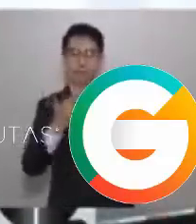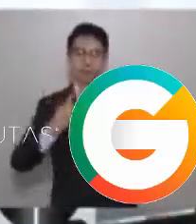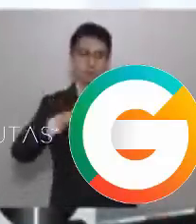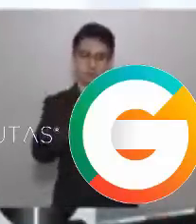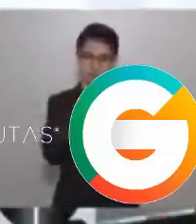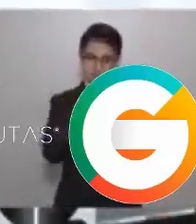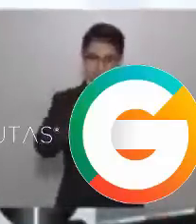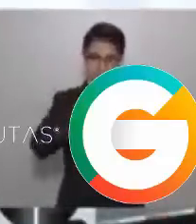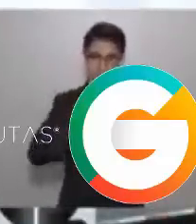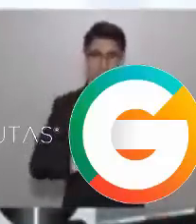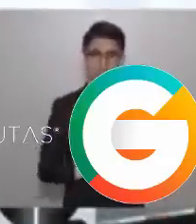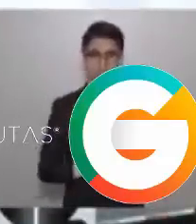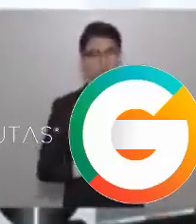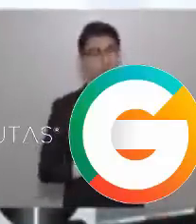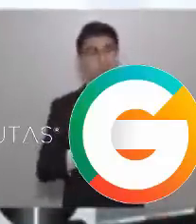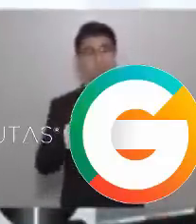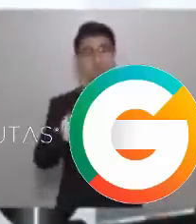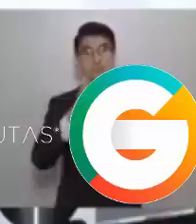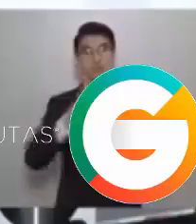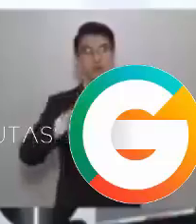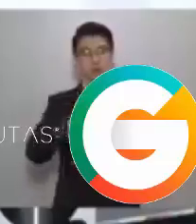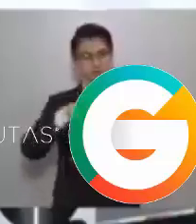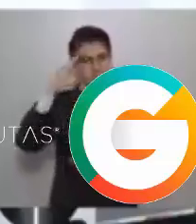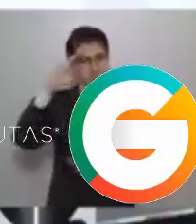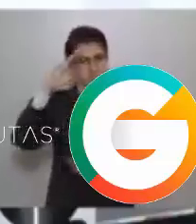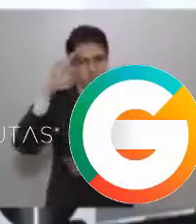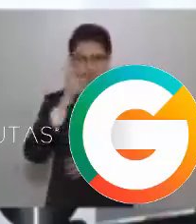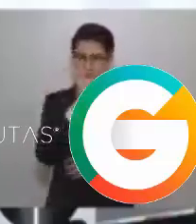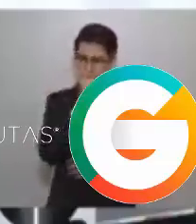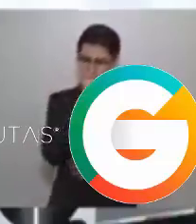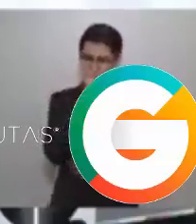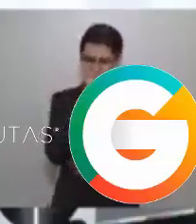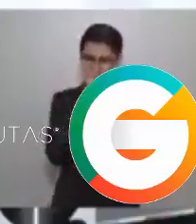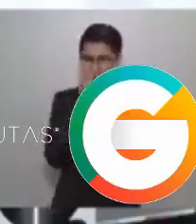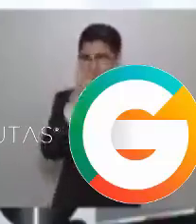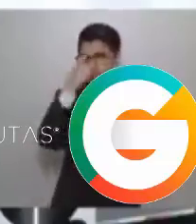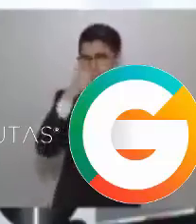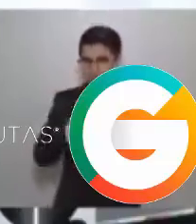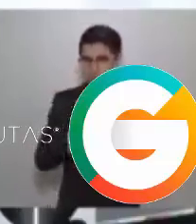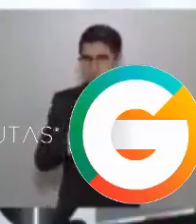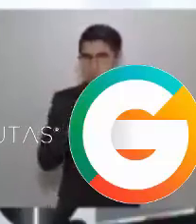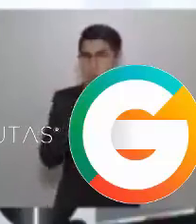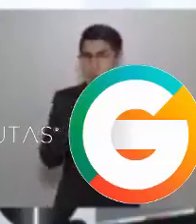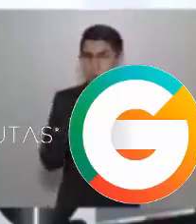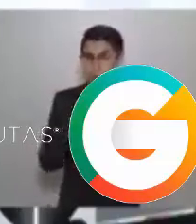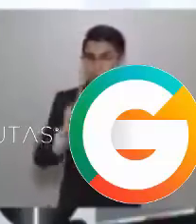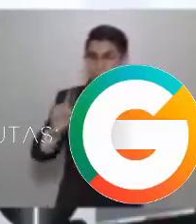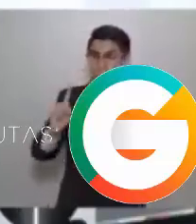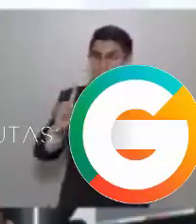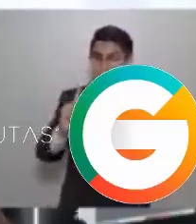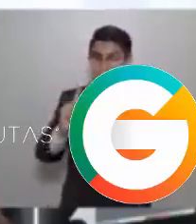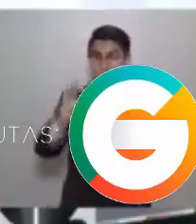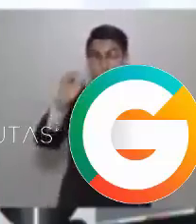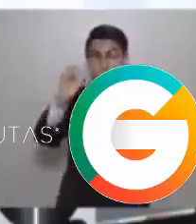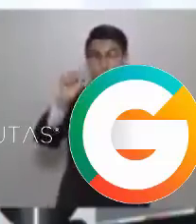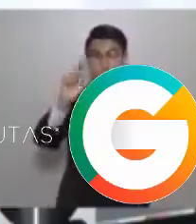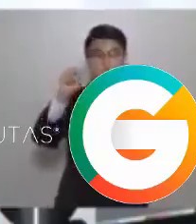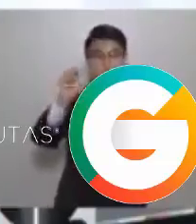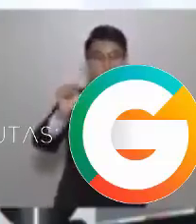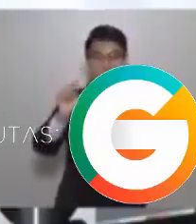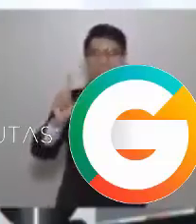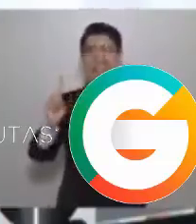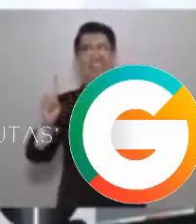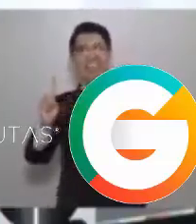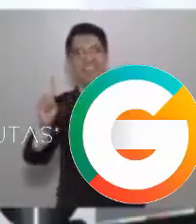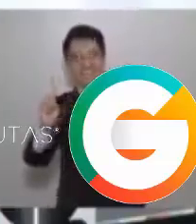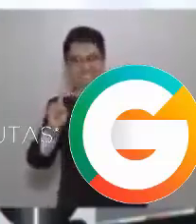la consideración previa a estos eventos de que el objetivo principal, de hecho, lo era este sujeto que hoy sabemos